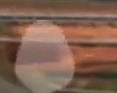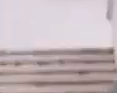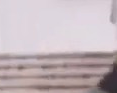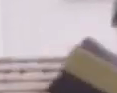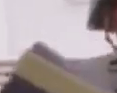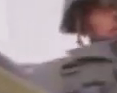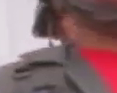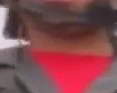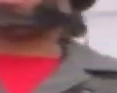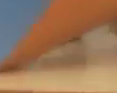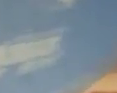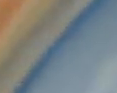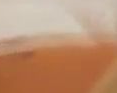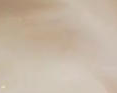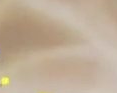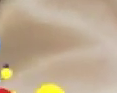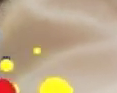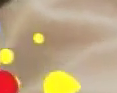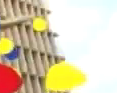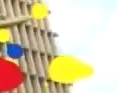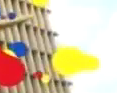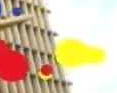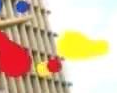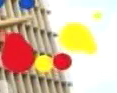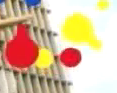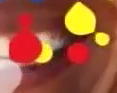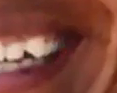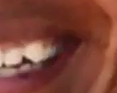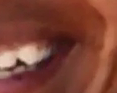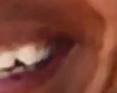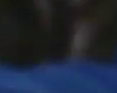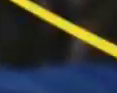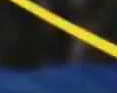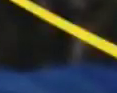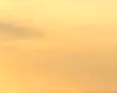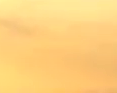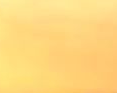Culminado esta transmisión conjunta de radio y televisión.